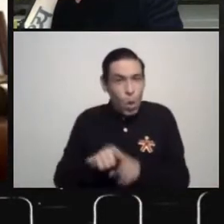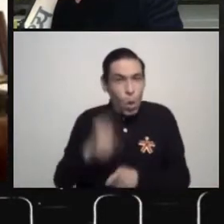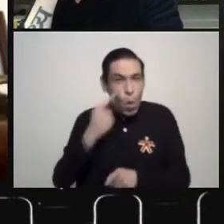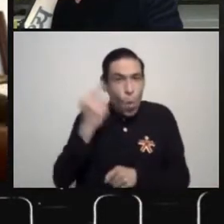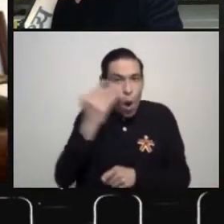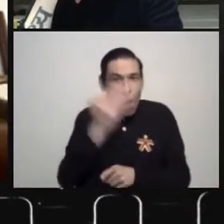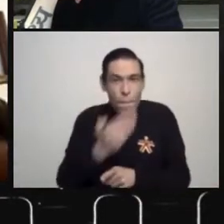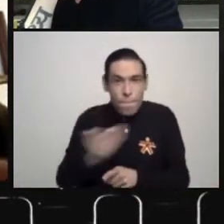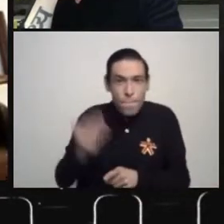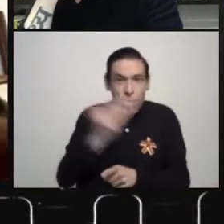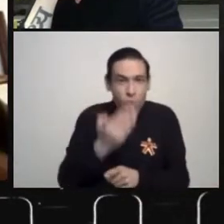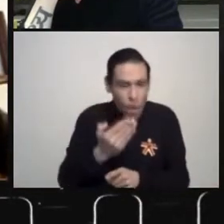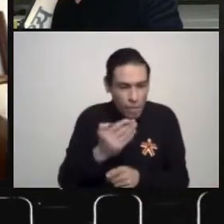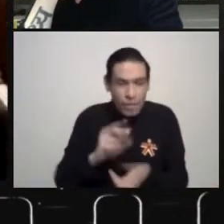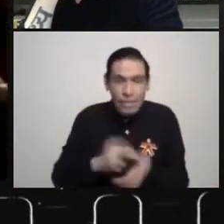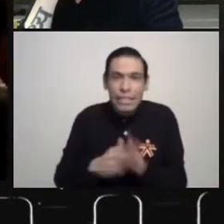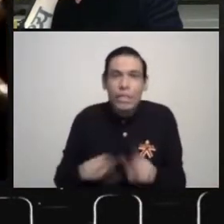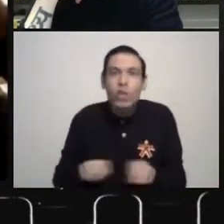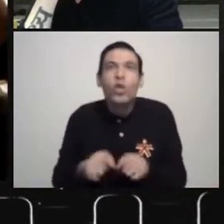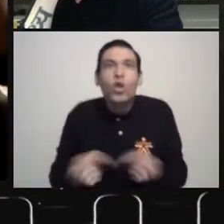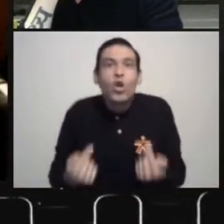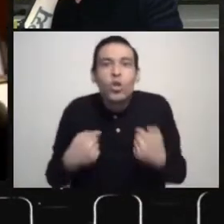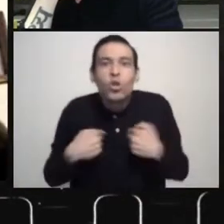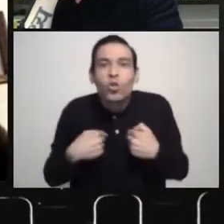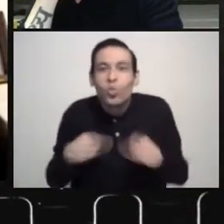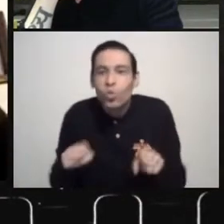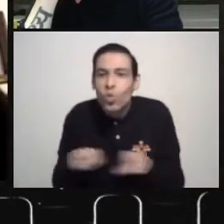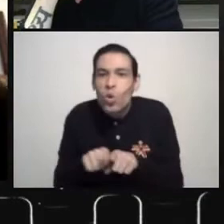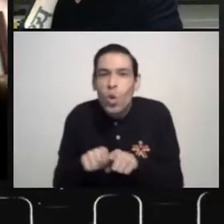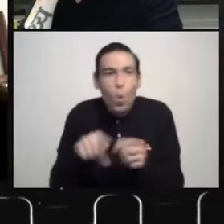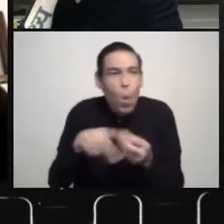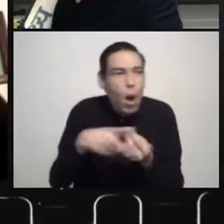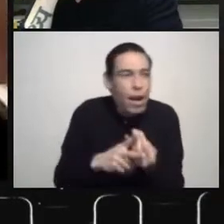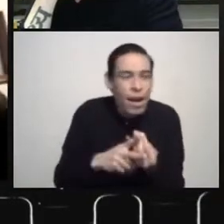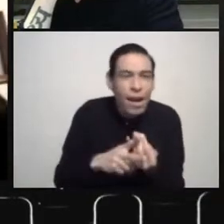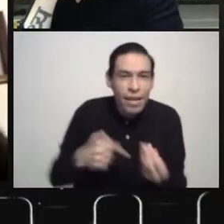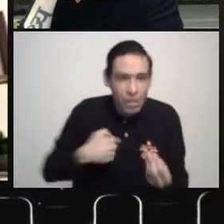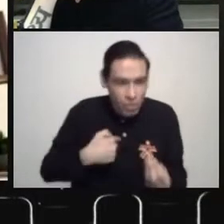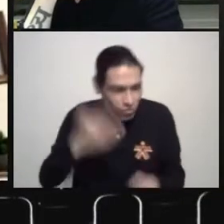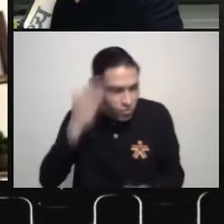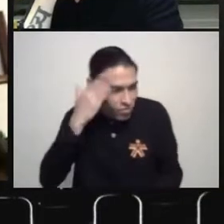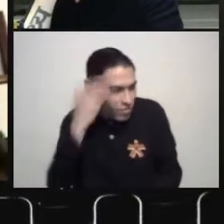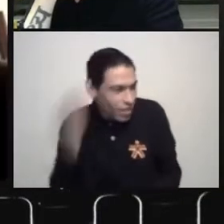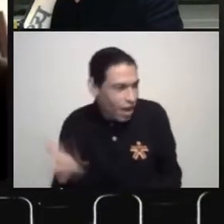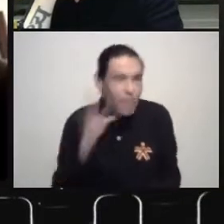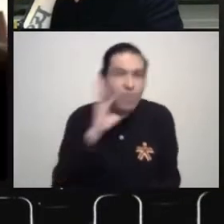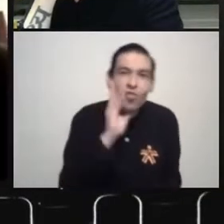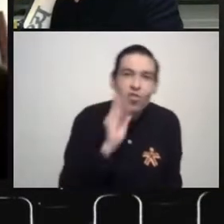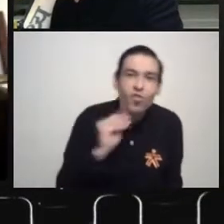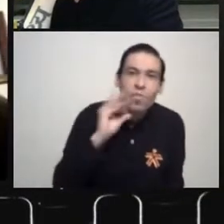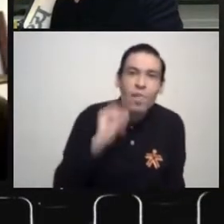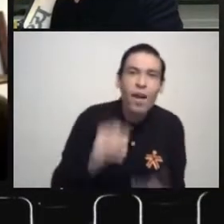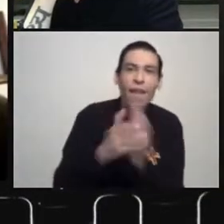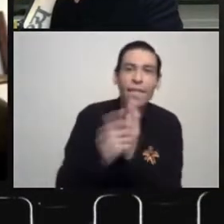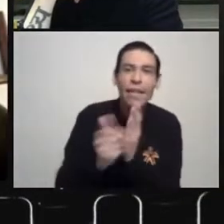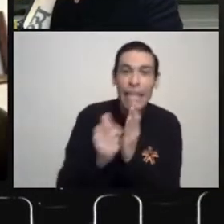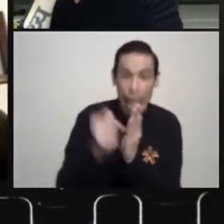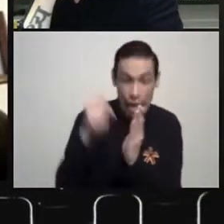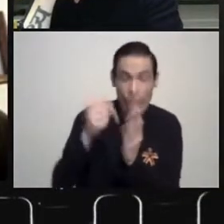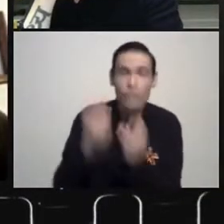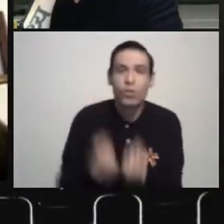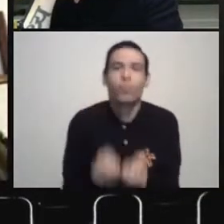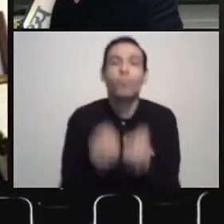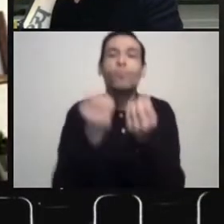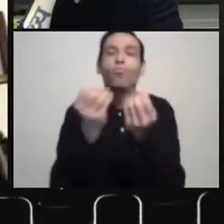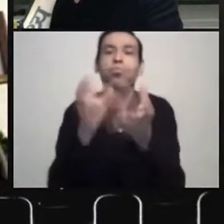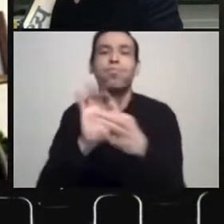herramienta, yo lo que sé, lo que conozco, mi experiencia, mi talento, lo que sea, lo pongo a ti para que contemos historias y lo